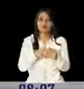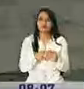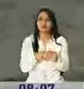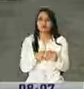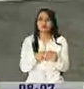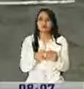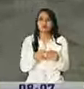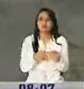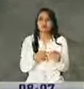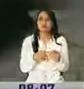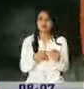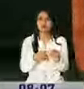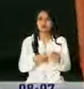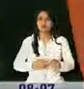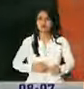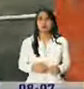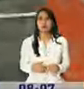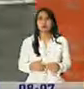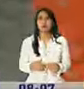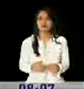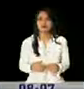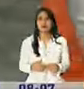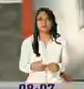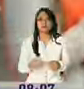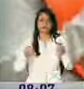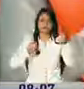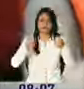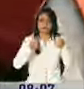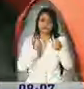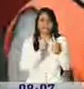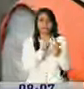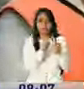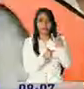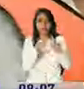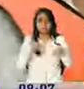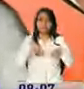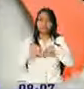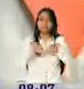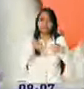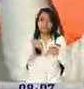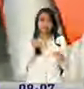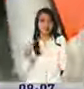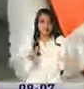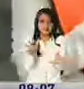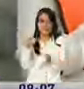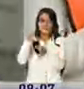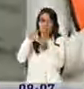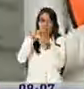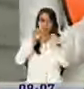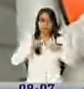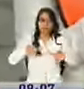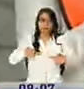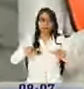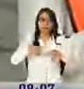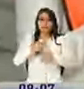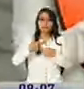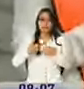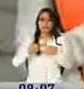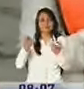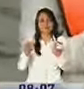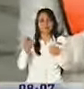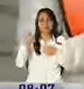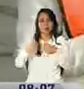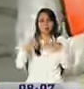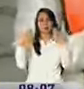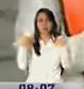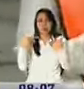vamos a llevar esa alegría y con eso también vamos a impulsar a todos los que transiten por las principales vías de estas ciudades tan importantes, que cuando vean